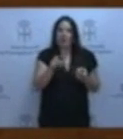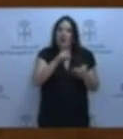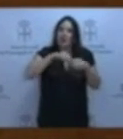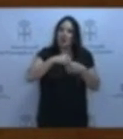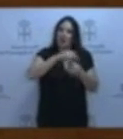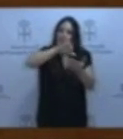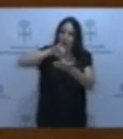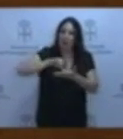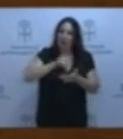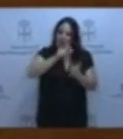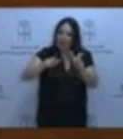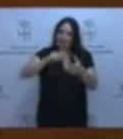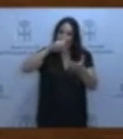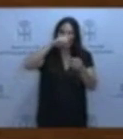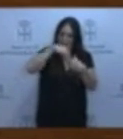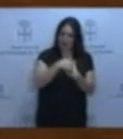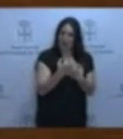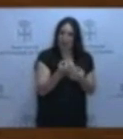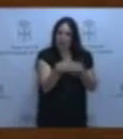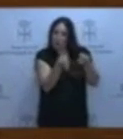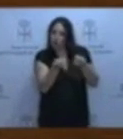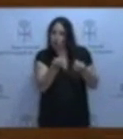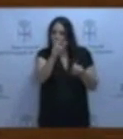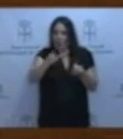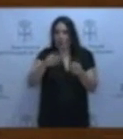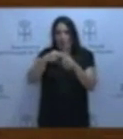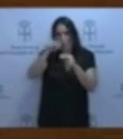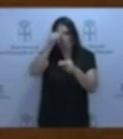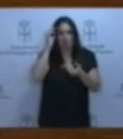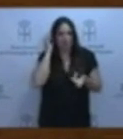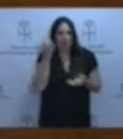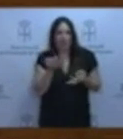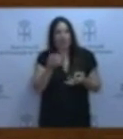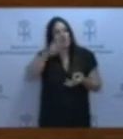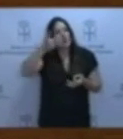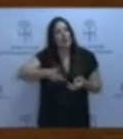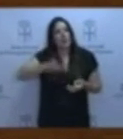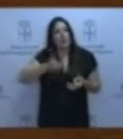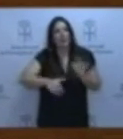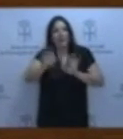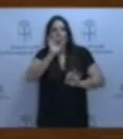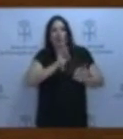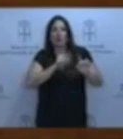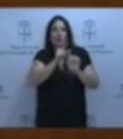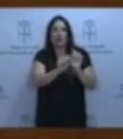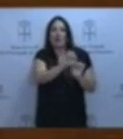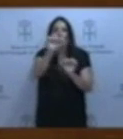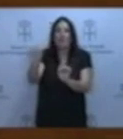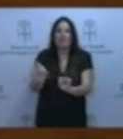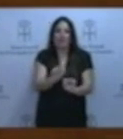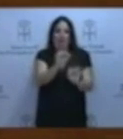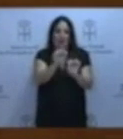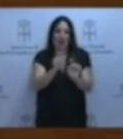ciudadana, que la ciudadanía participe y controle a los políticos y a las políticas. Es clave organismos preventivos en la lucha contra la